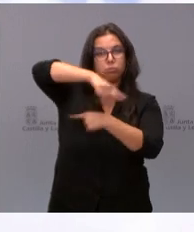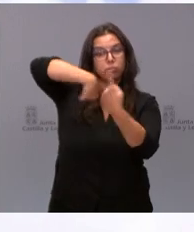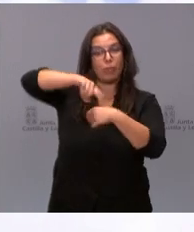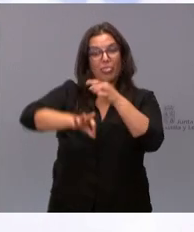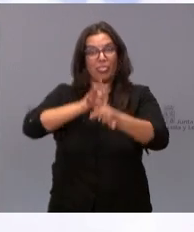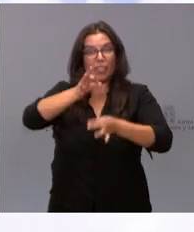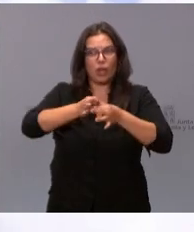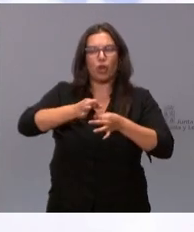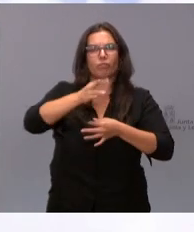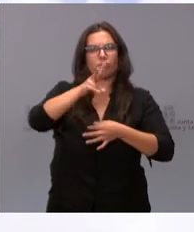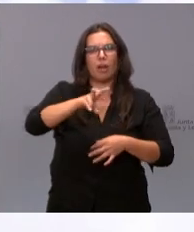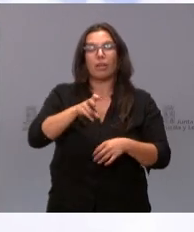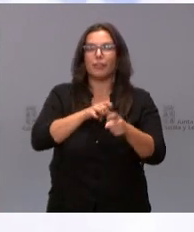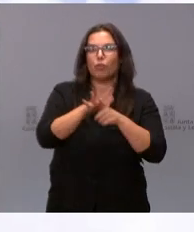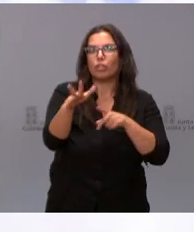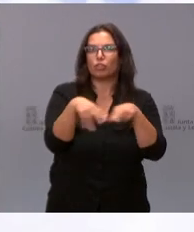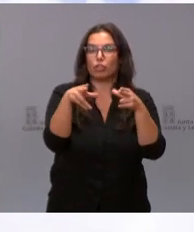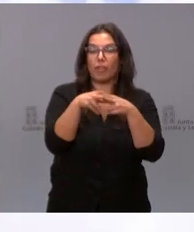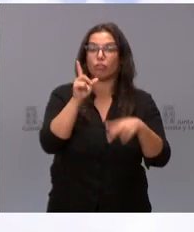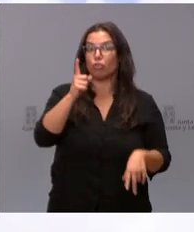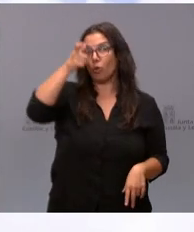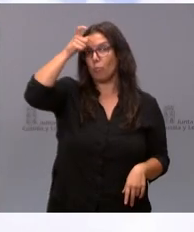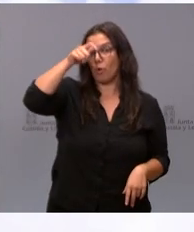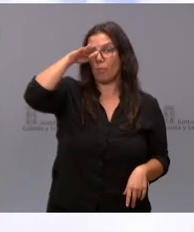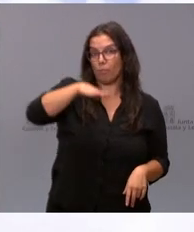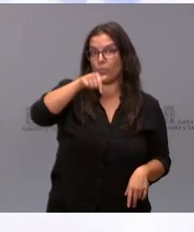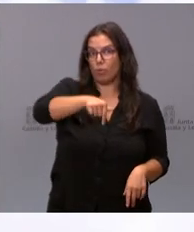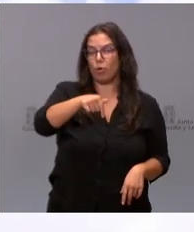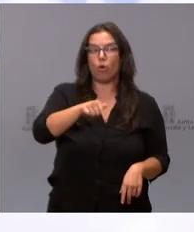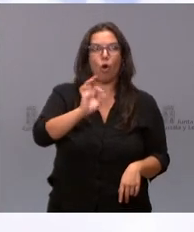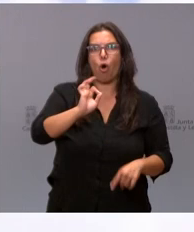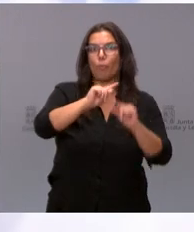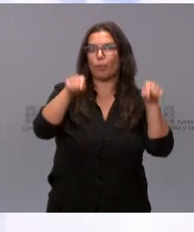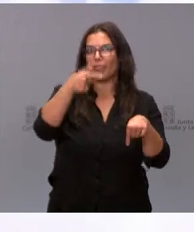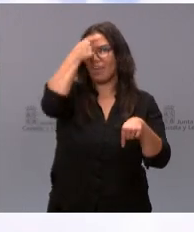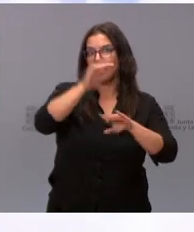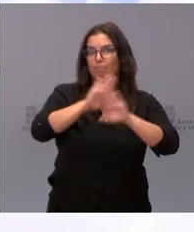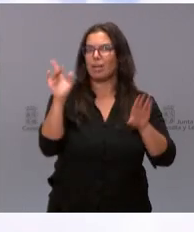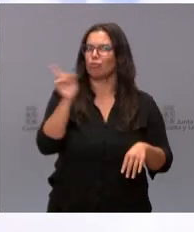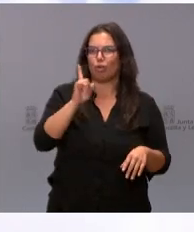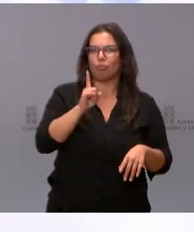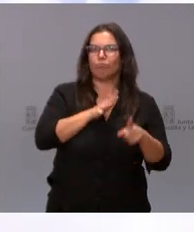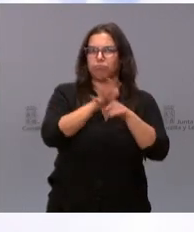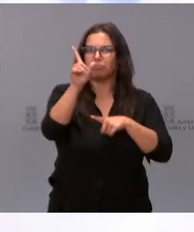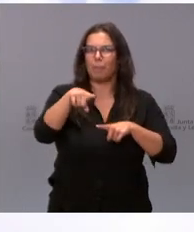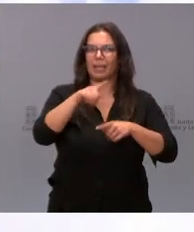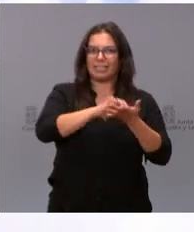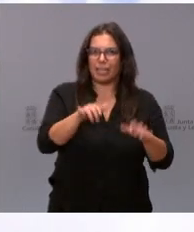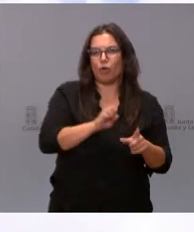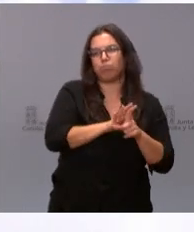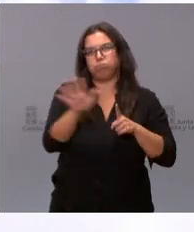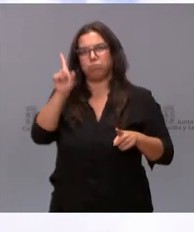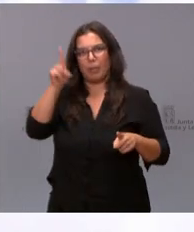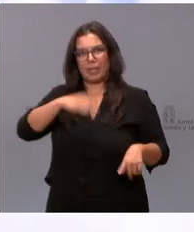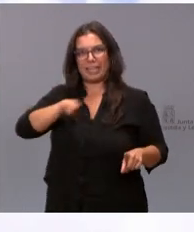social no solo en las navas y en la provincia de ávila sino en castilla y león' y en toda españa' y quiero reiterar